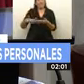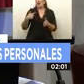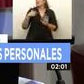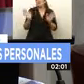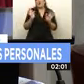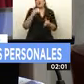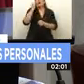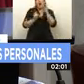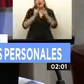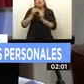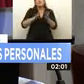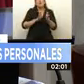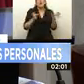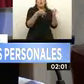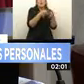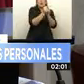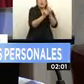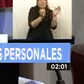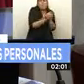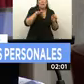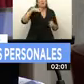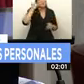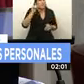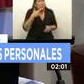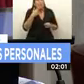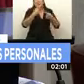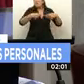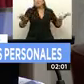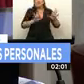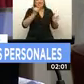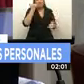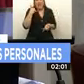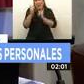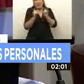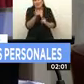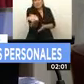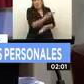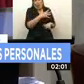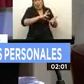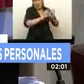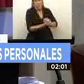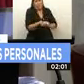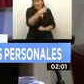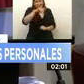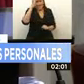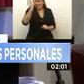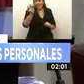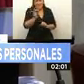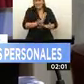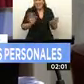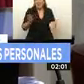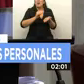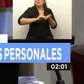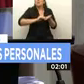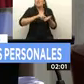las pequeñas y medianas empresas de las pymes que están destruidas hoy el senador fuente es importante